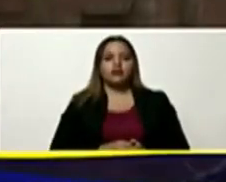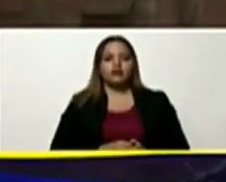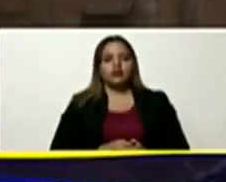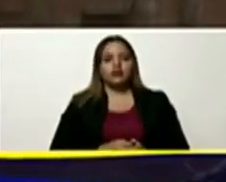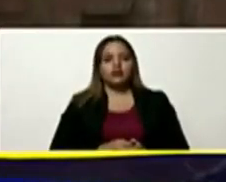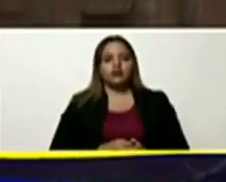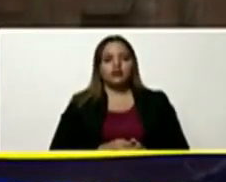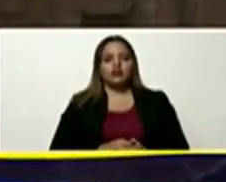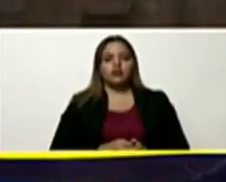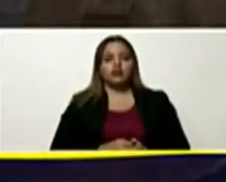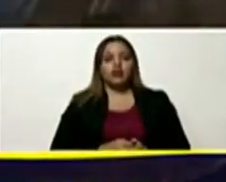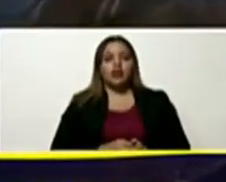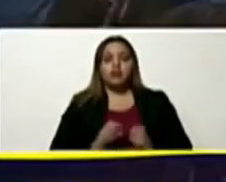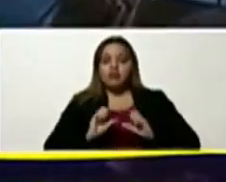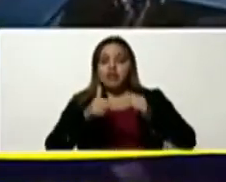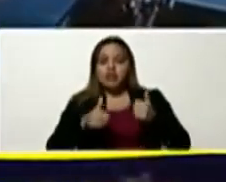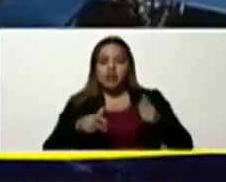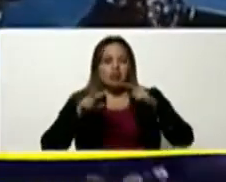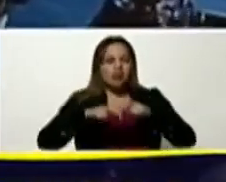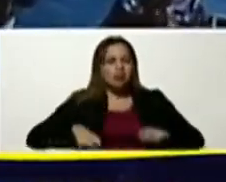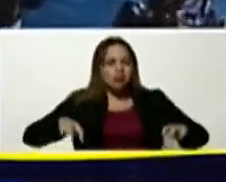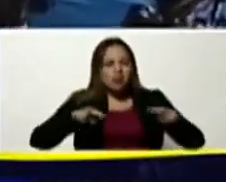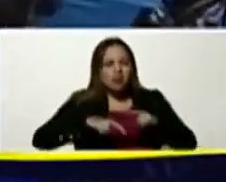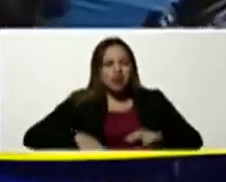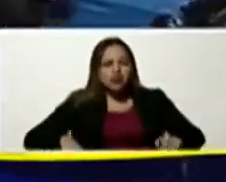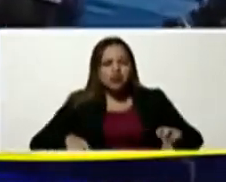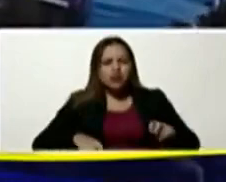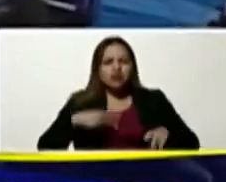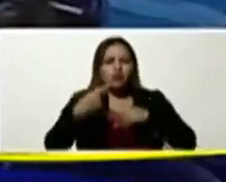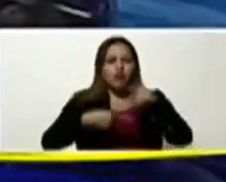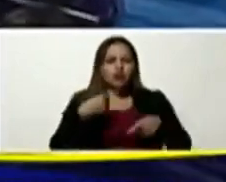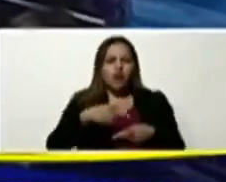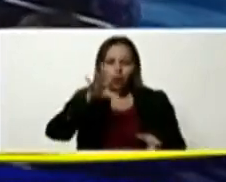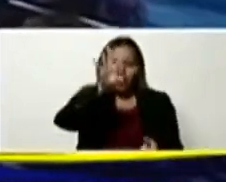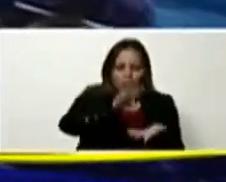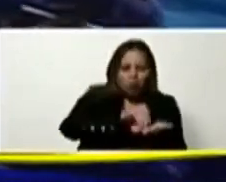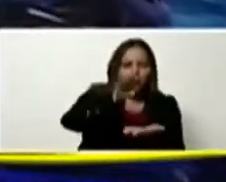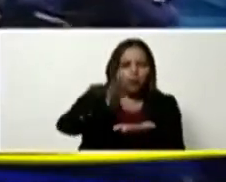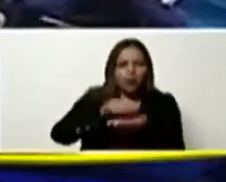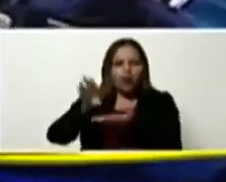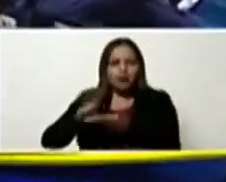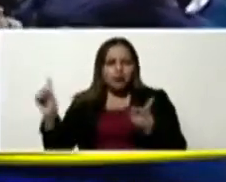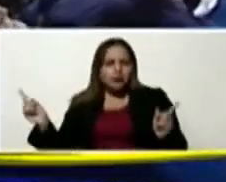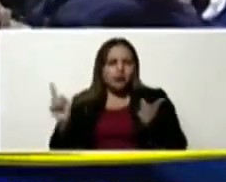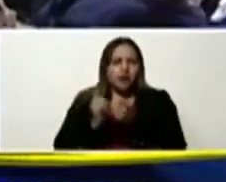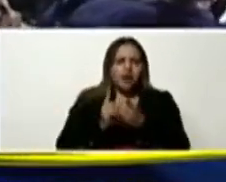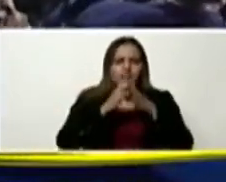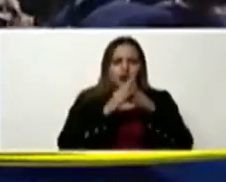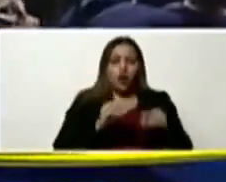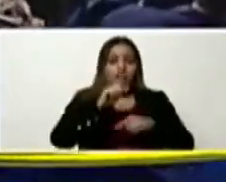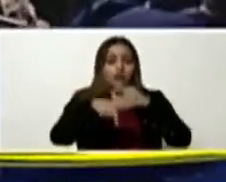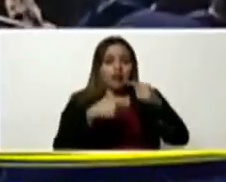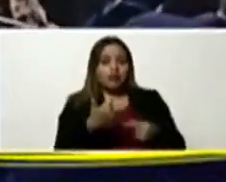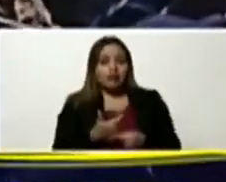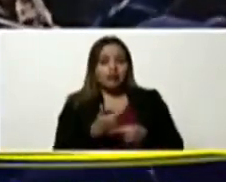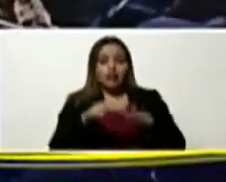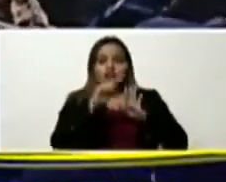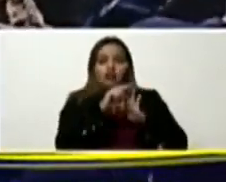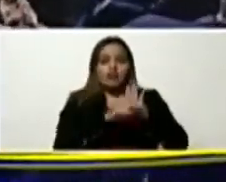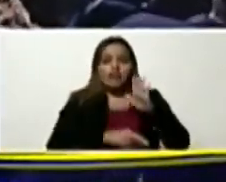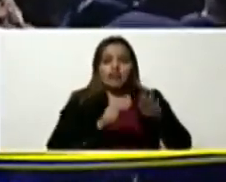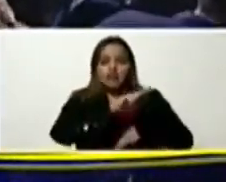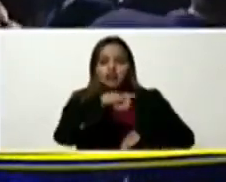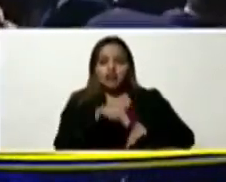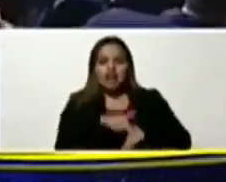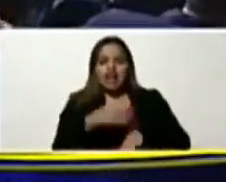de investigación, de sistematización y de recopilación de todos los hechos que luego aplicándole la norma